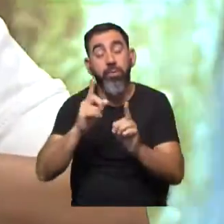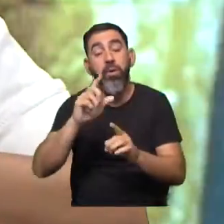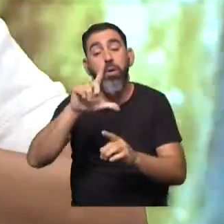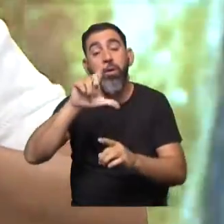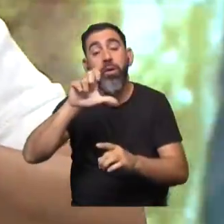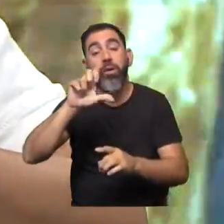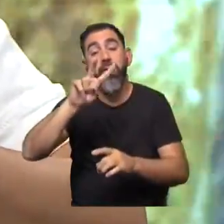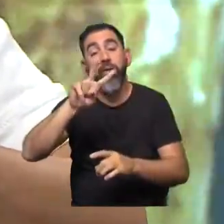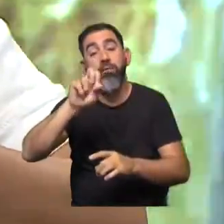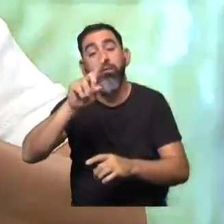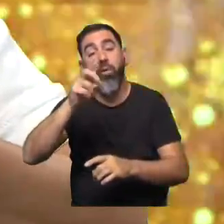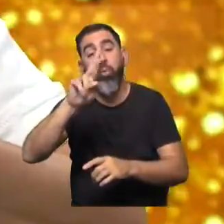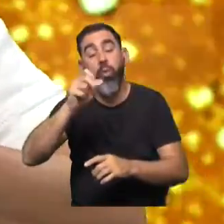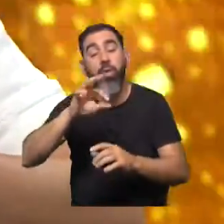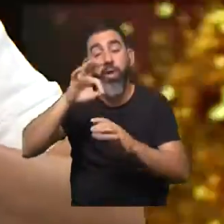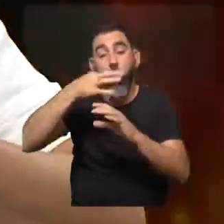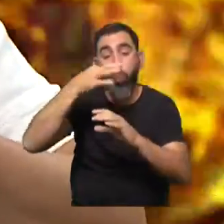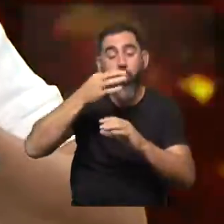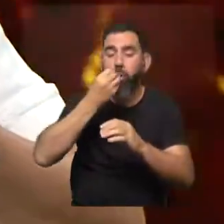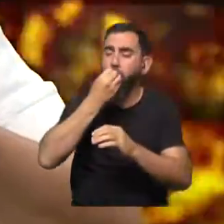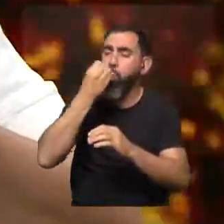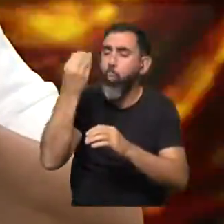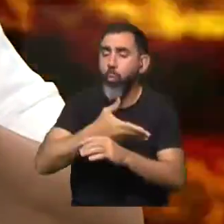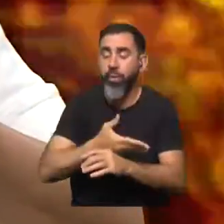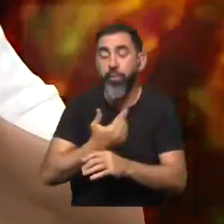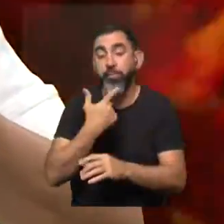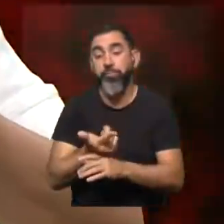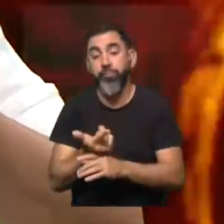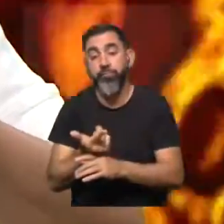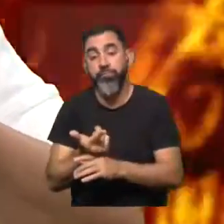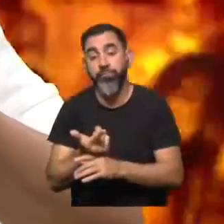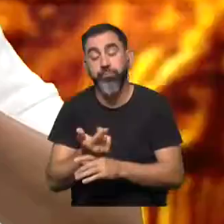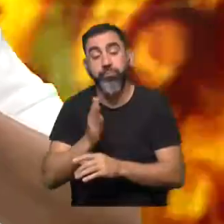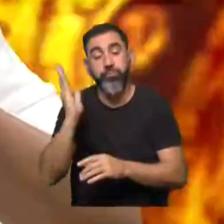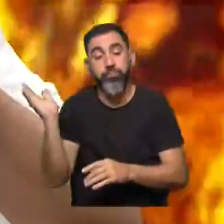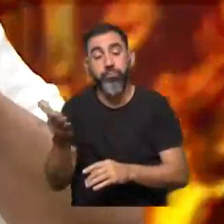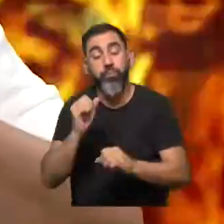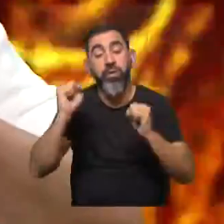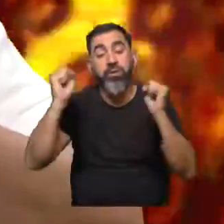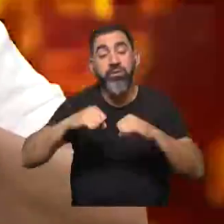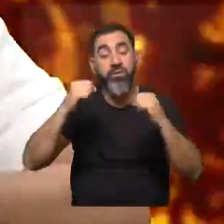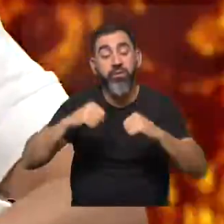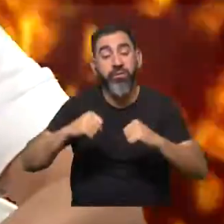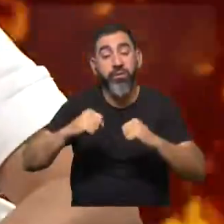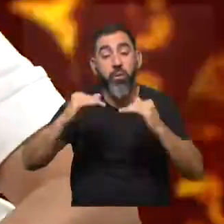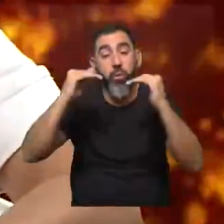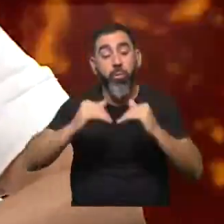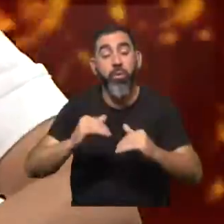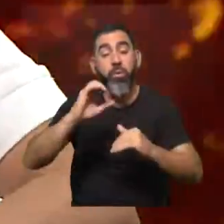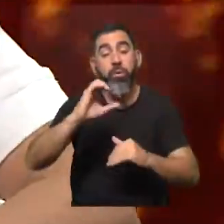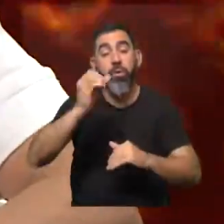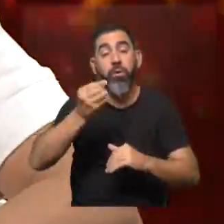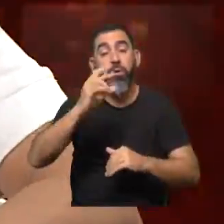levaduras, de uvas, perdón, levaduras muy buenas, por ejemplo, para la producción de cervezas reducidas en carbohidratos.